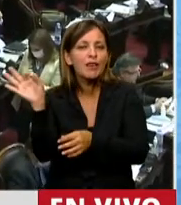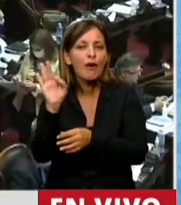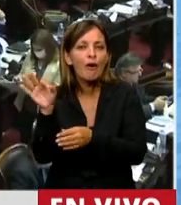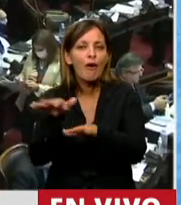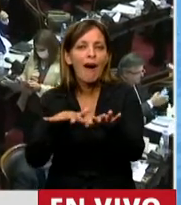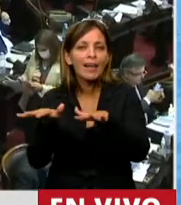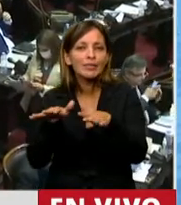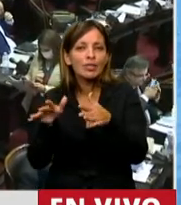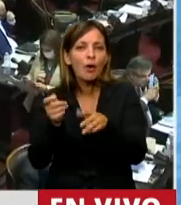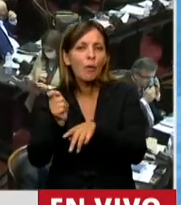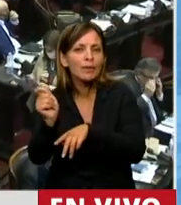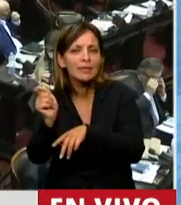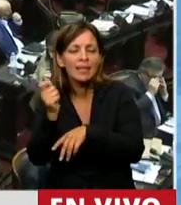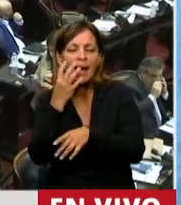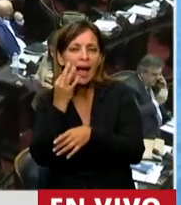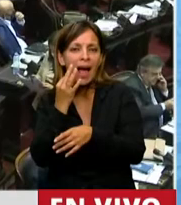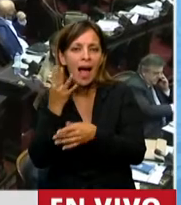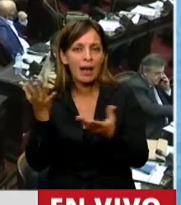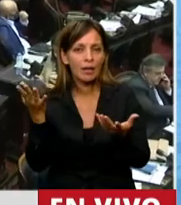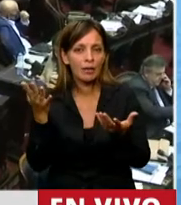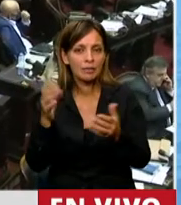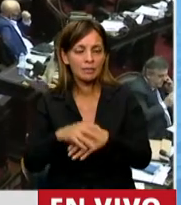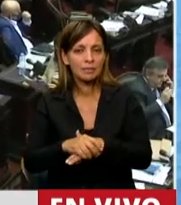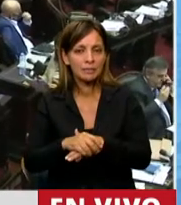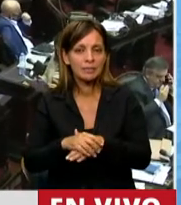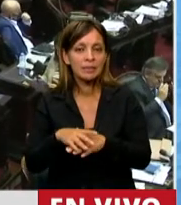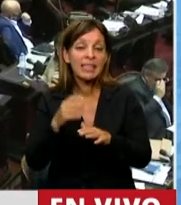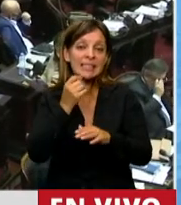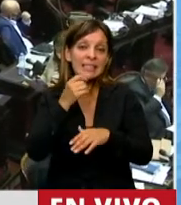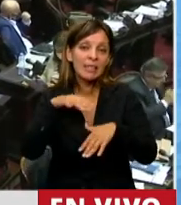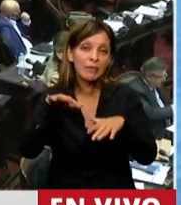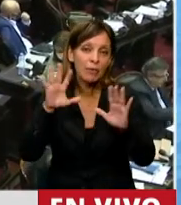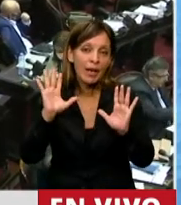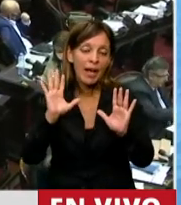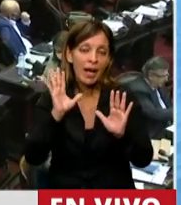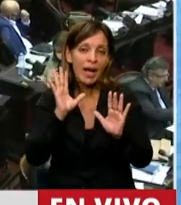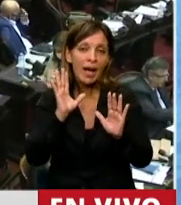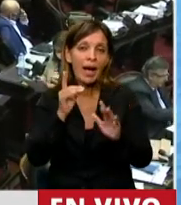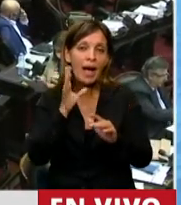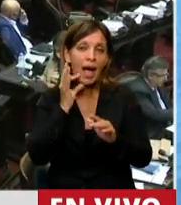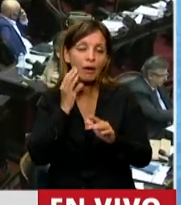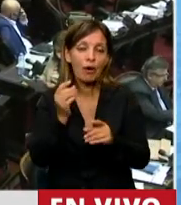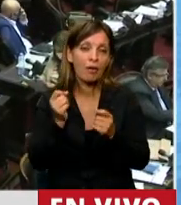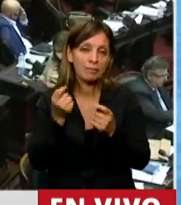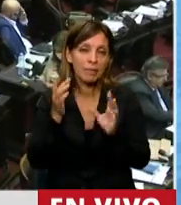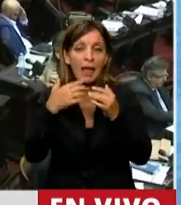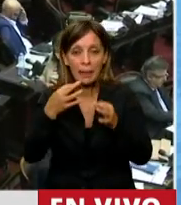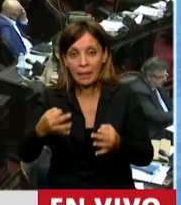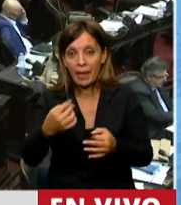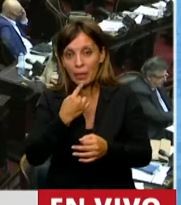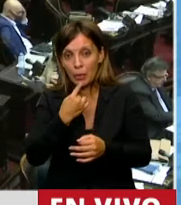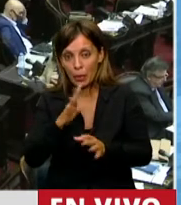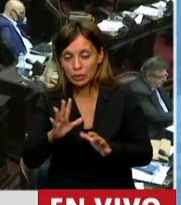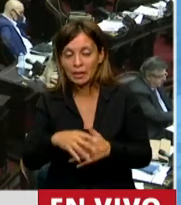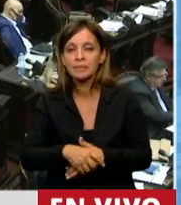acción resarcitoria, a excepción de una hipótesis bastante dudosa para verificar en la